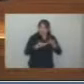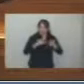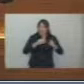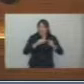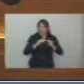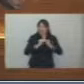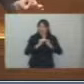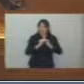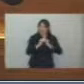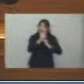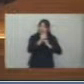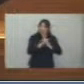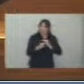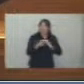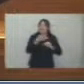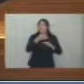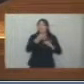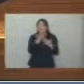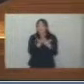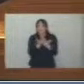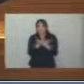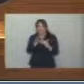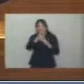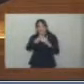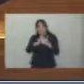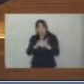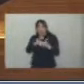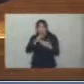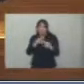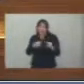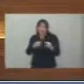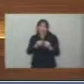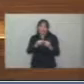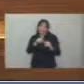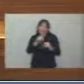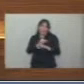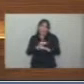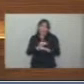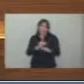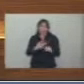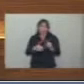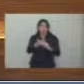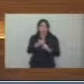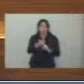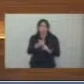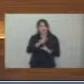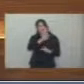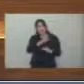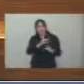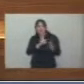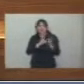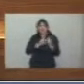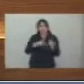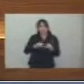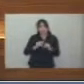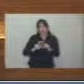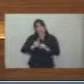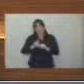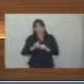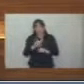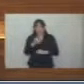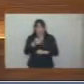correspondiente autorización para esa parte de la financiación? Pues parece que los técnicos lo que dicen es que es más lo segundo que lo primero, aunque me